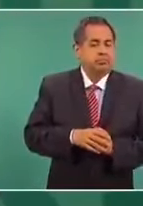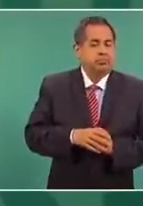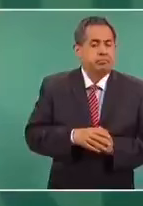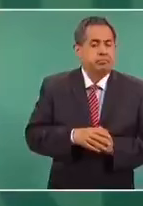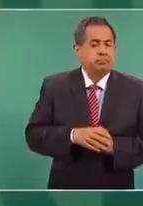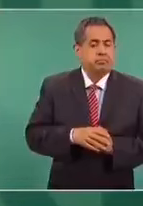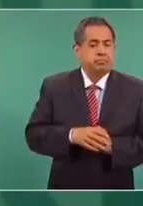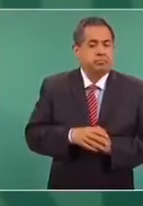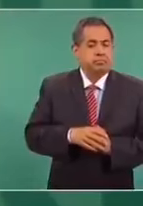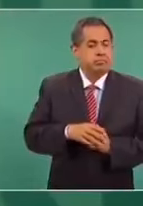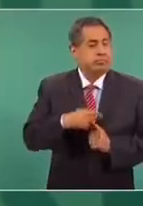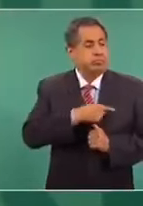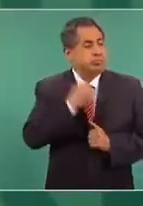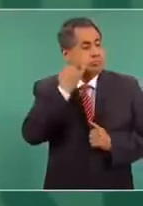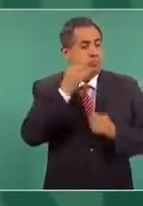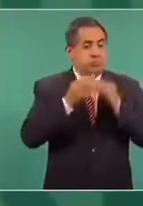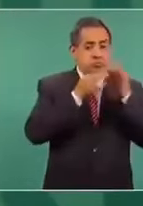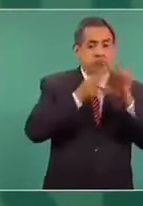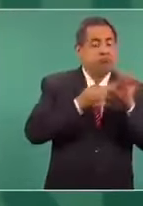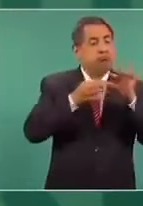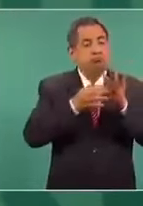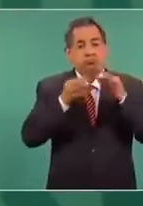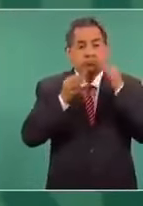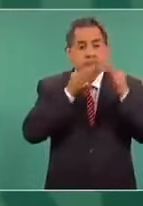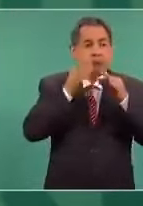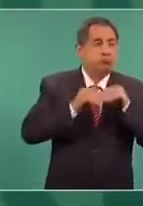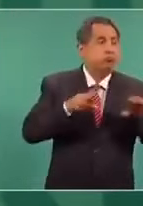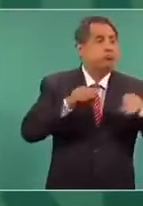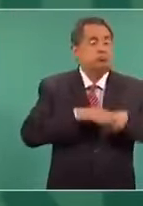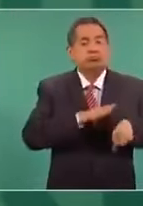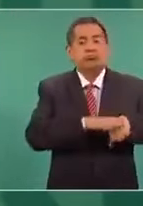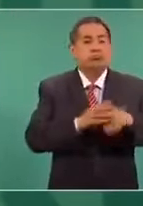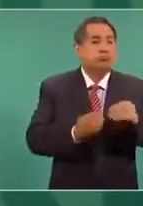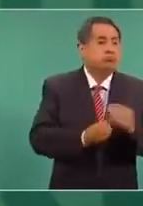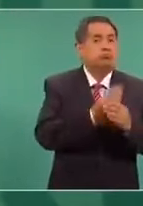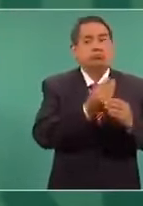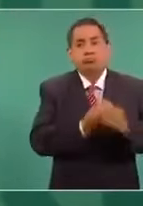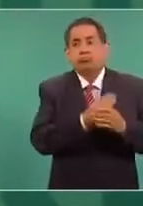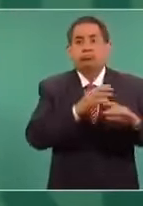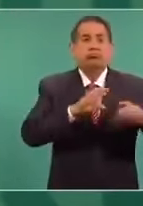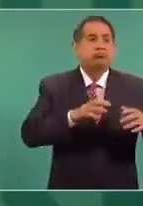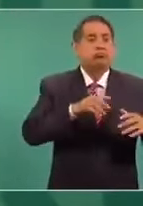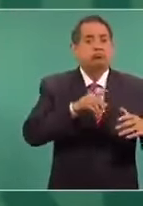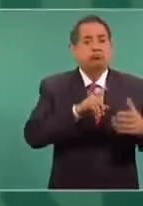la creación de granjas de bots.